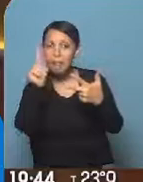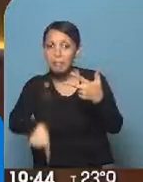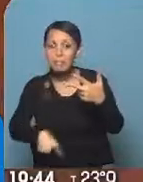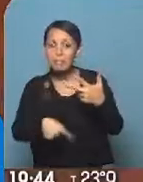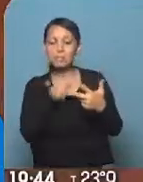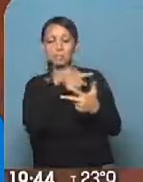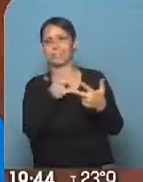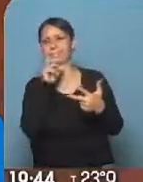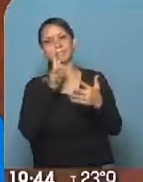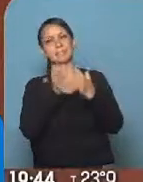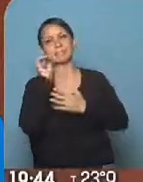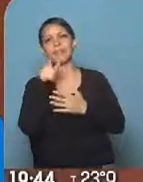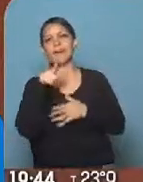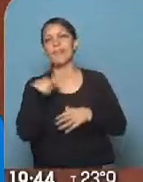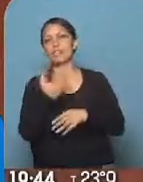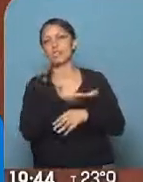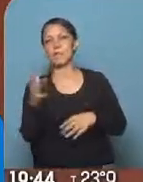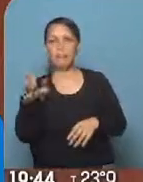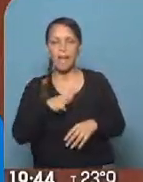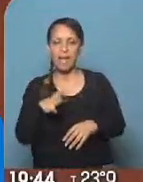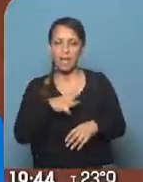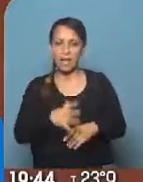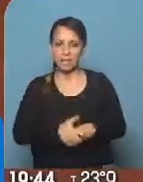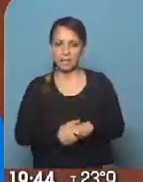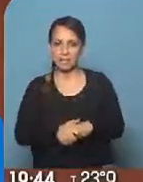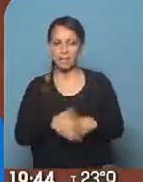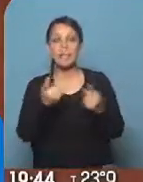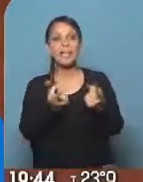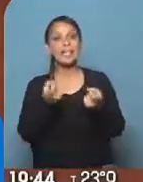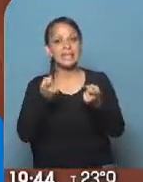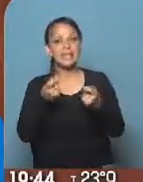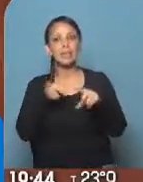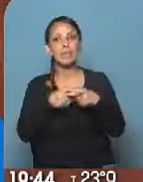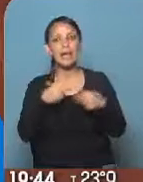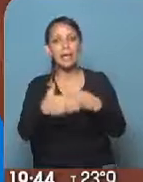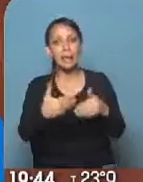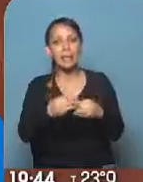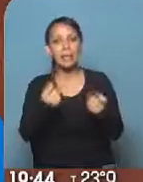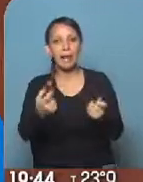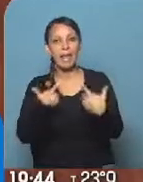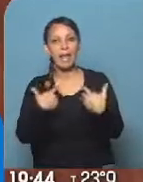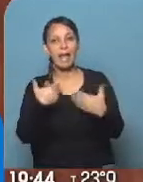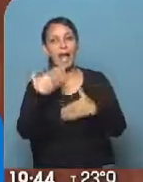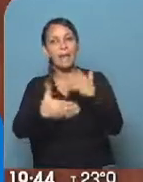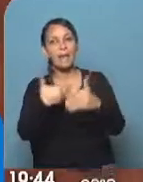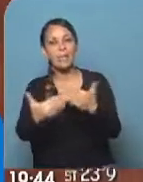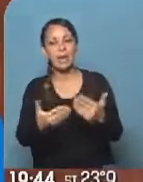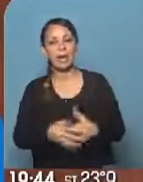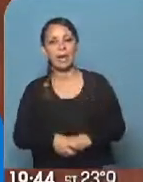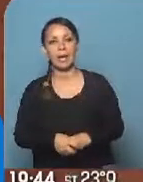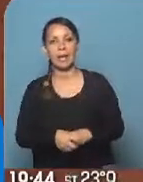nos define como sociedad un poco entonces necesitamos herramientas que nos permitan avanzar en lograr y